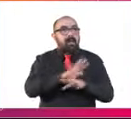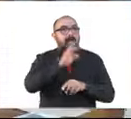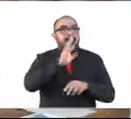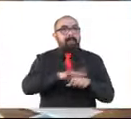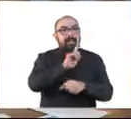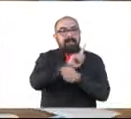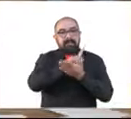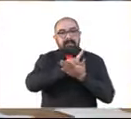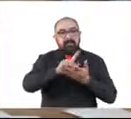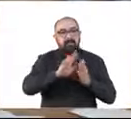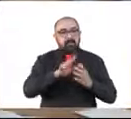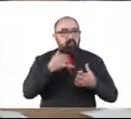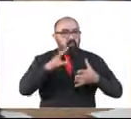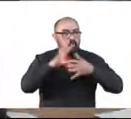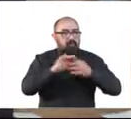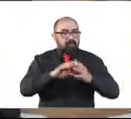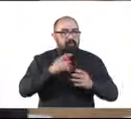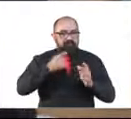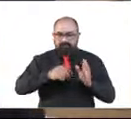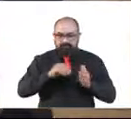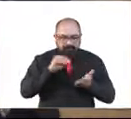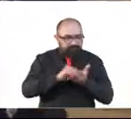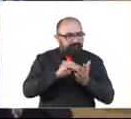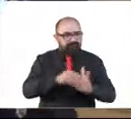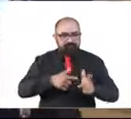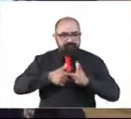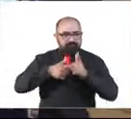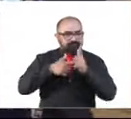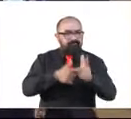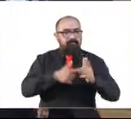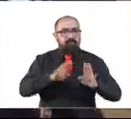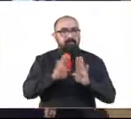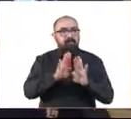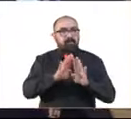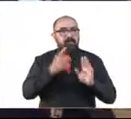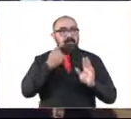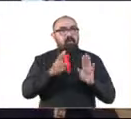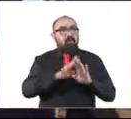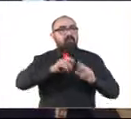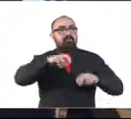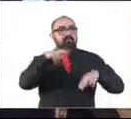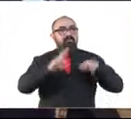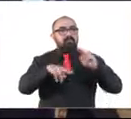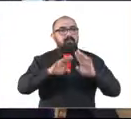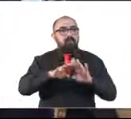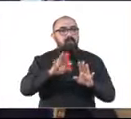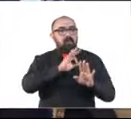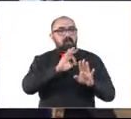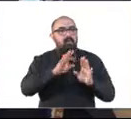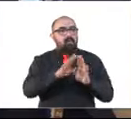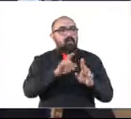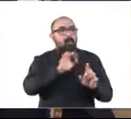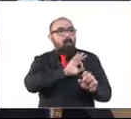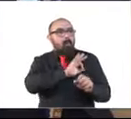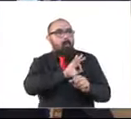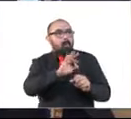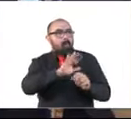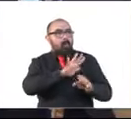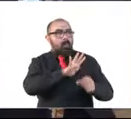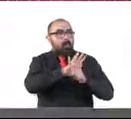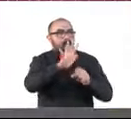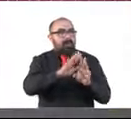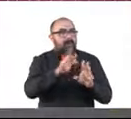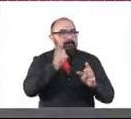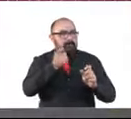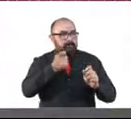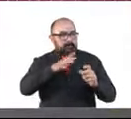de Agricultura sostener y mantener como una medida que va a permitir secuestrar, llegar a un mecanismo a